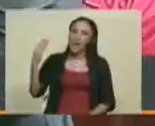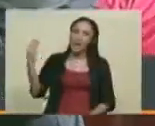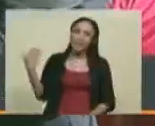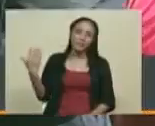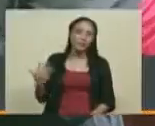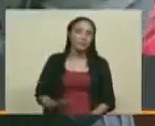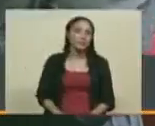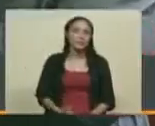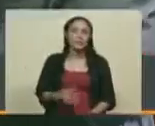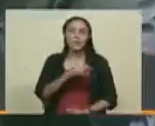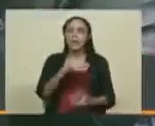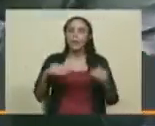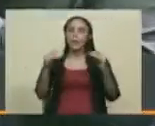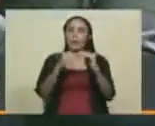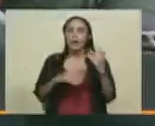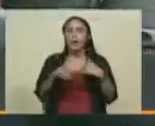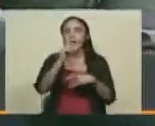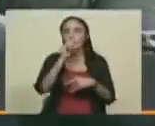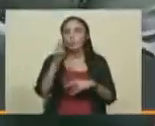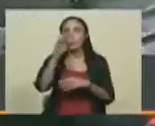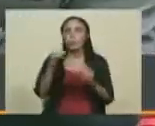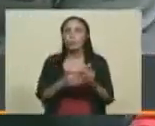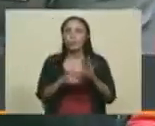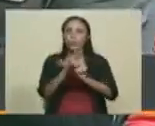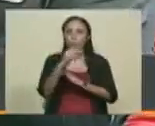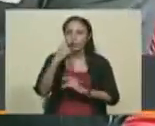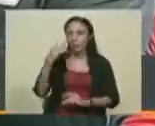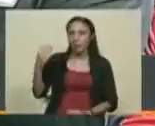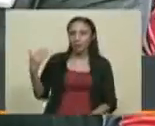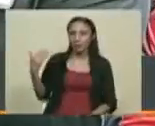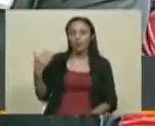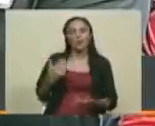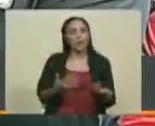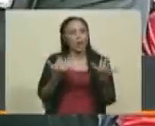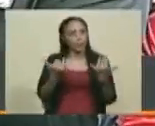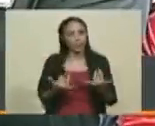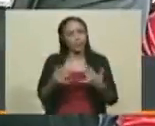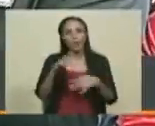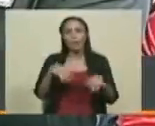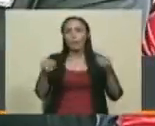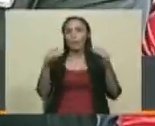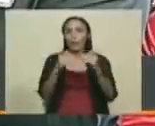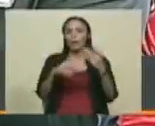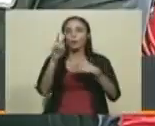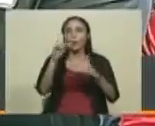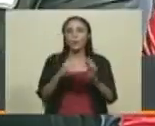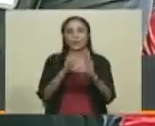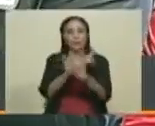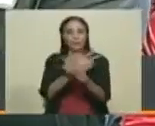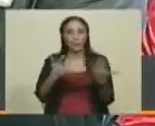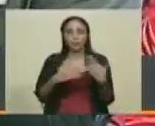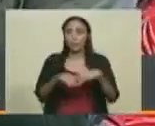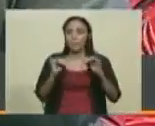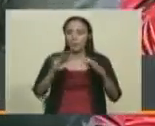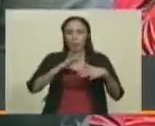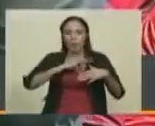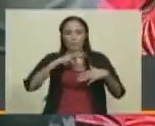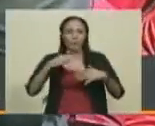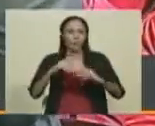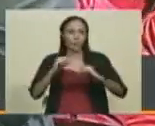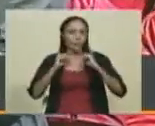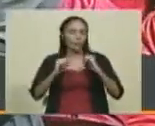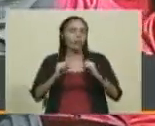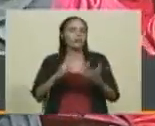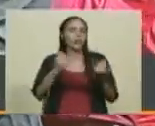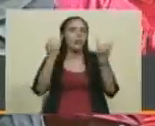2002, es la misma clase obrera del año 2018. El mismo espíritu de combate, de